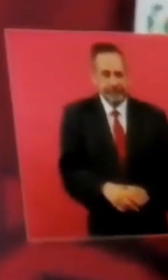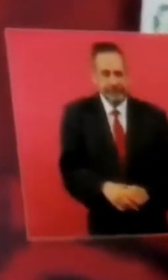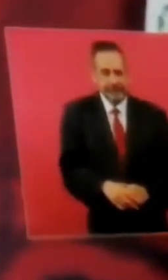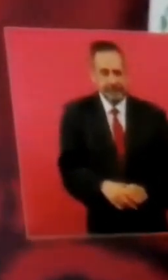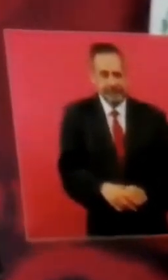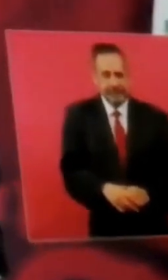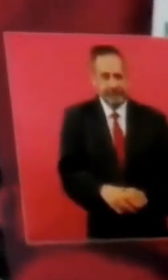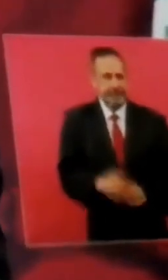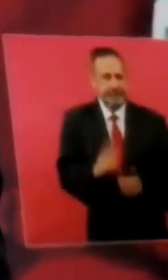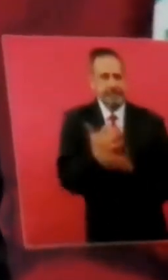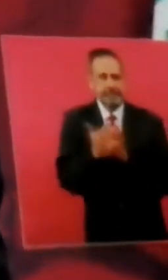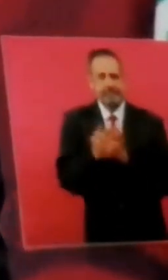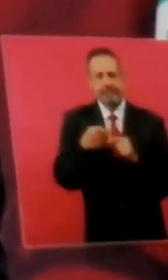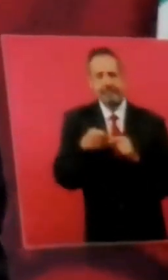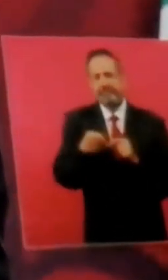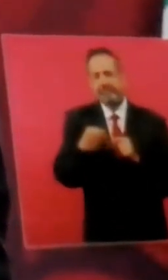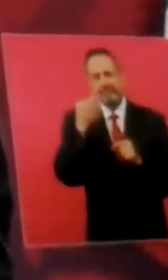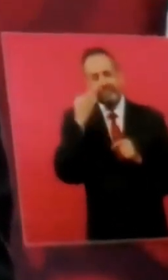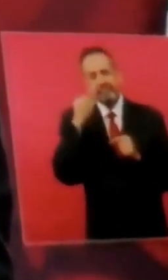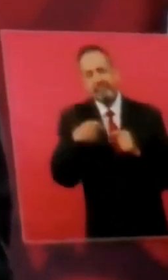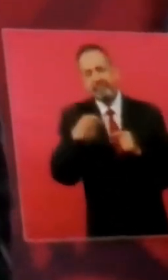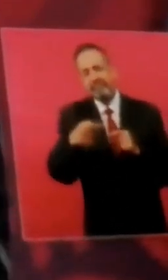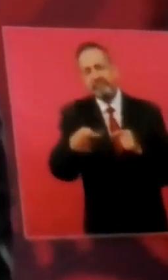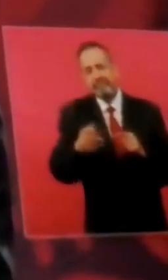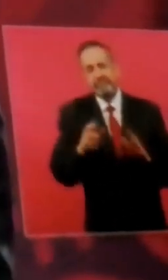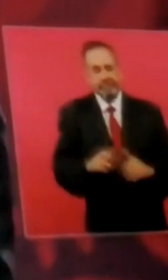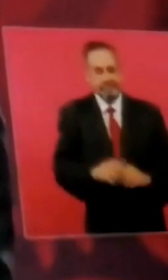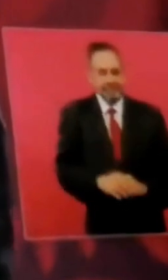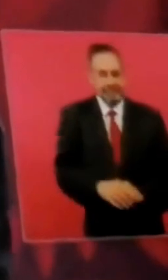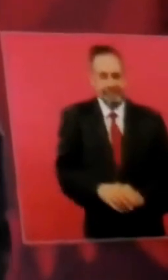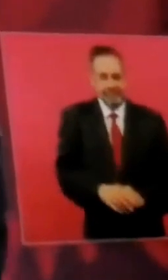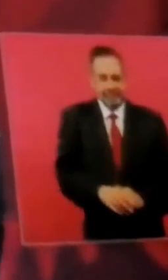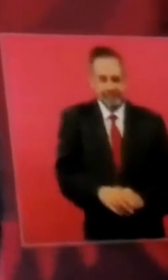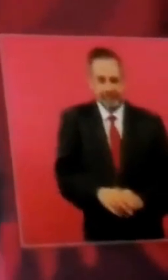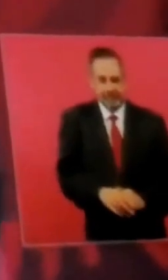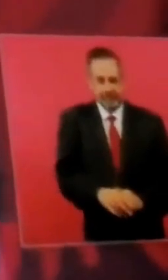a esperar un tiempo más. Vamos